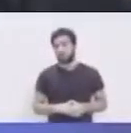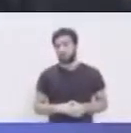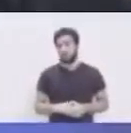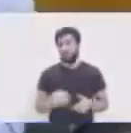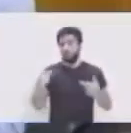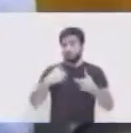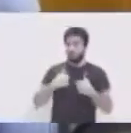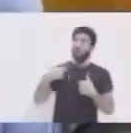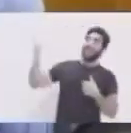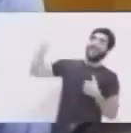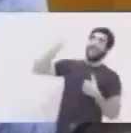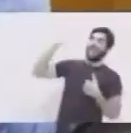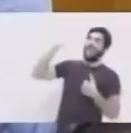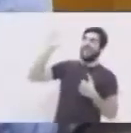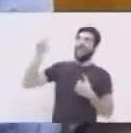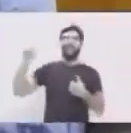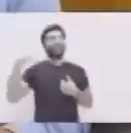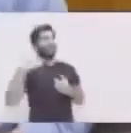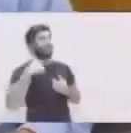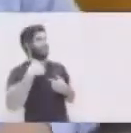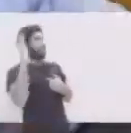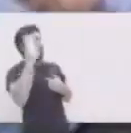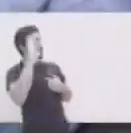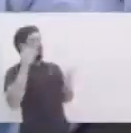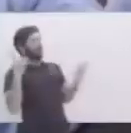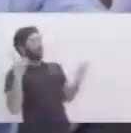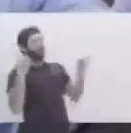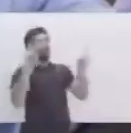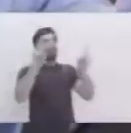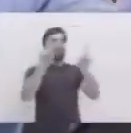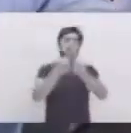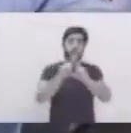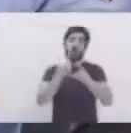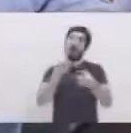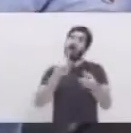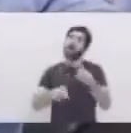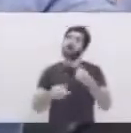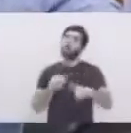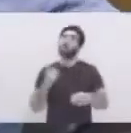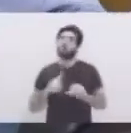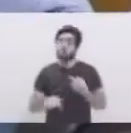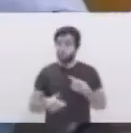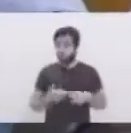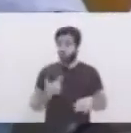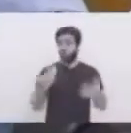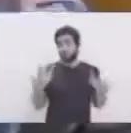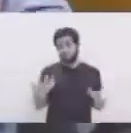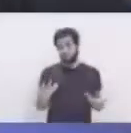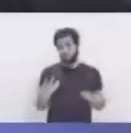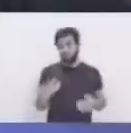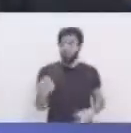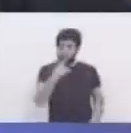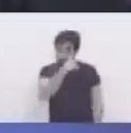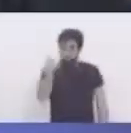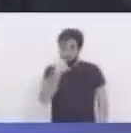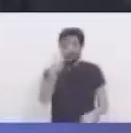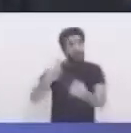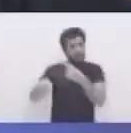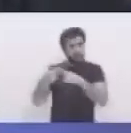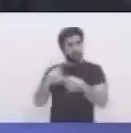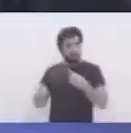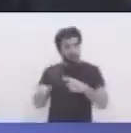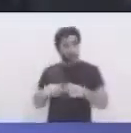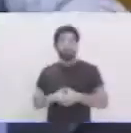Con un simple saludo, con un simple hola, un niño y una niña se pueden hacer grandes amigos. Ustedes son amigos, me imagino, ¿verdad?